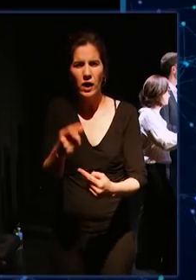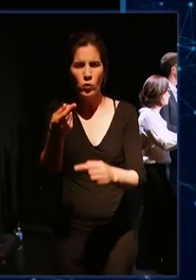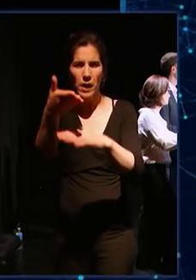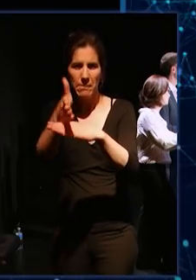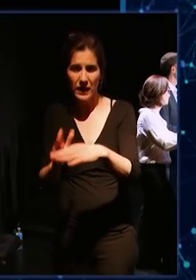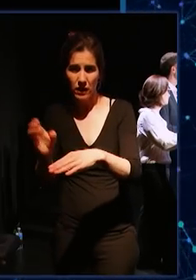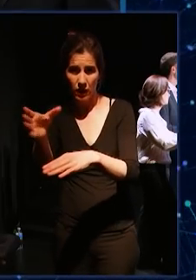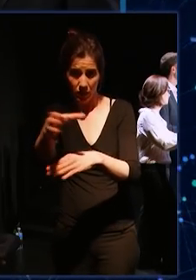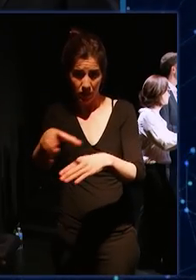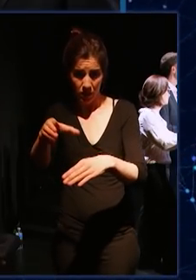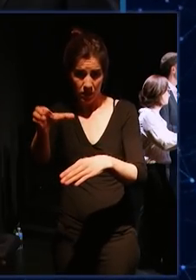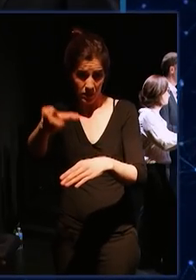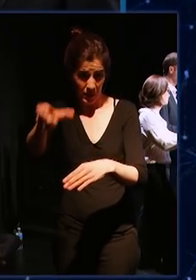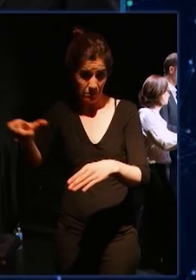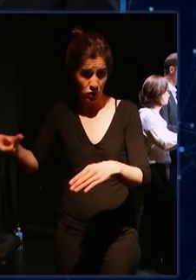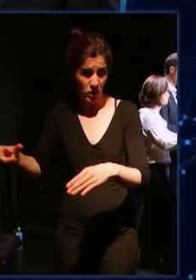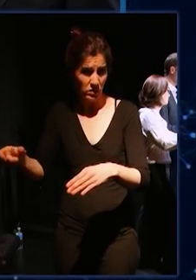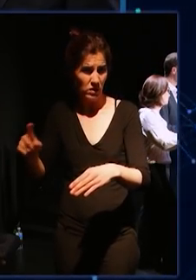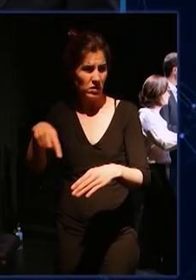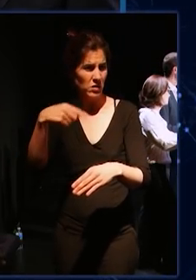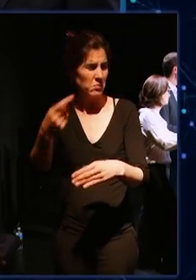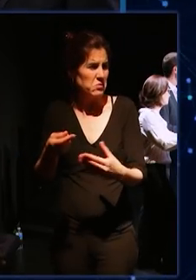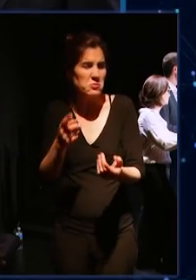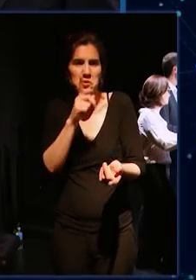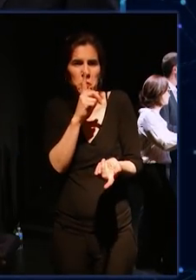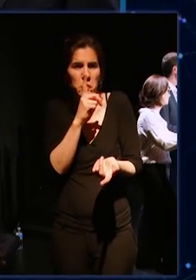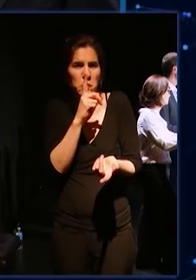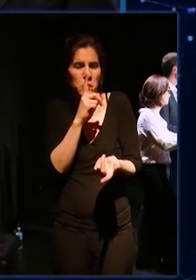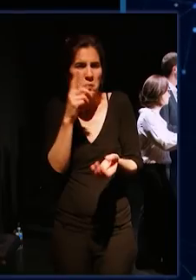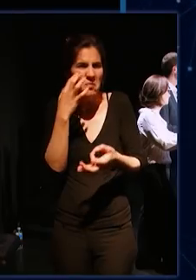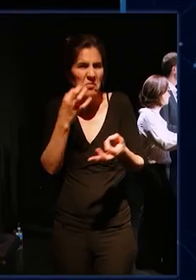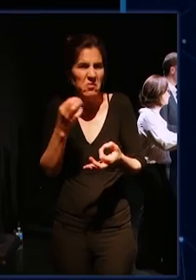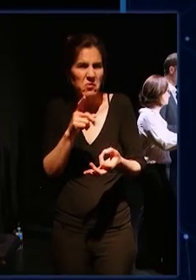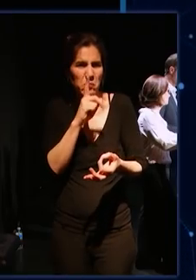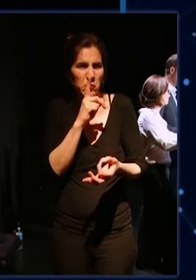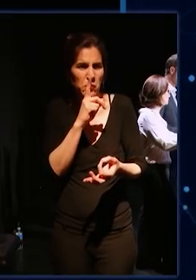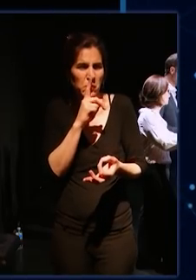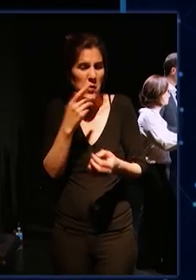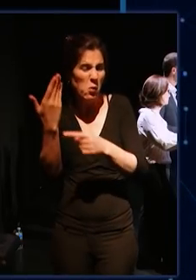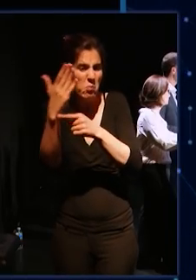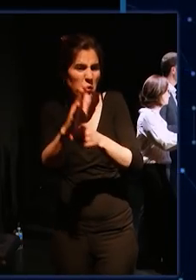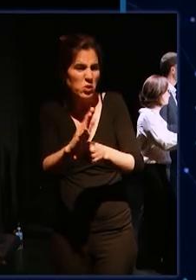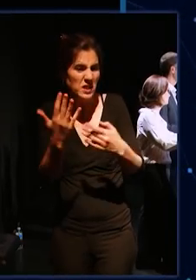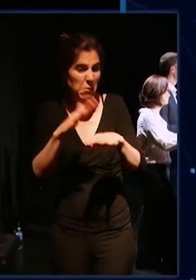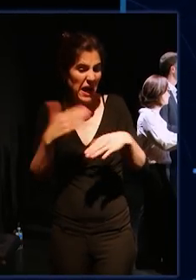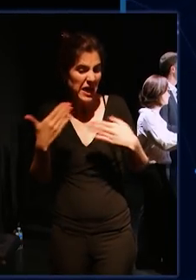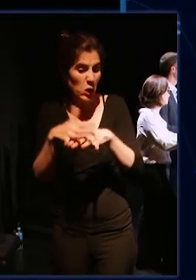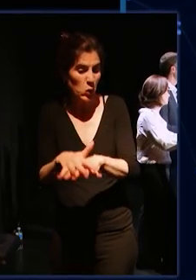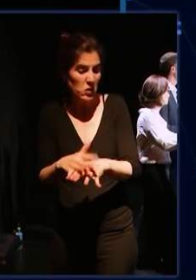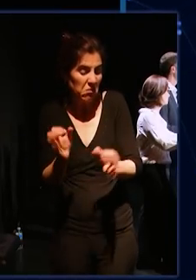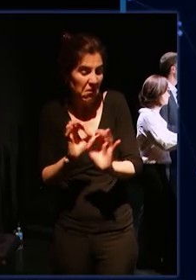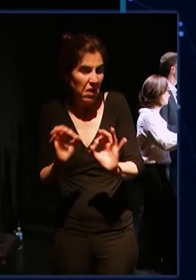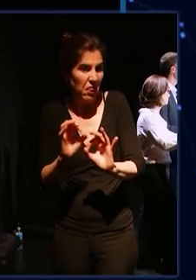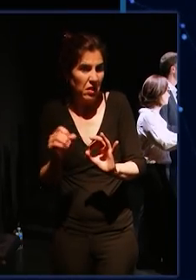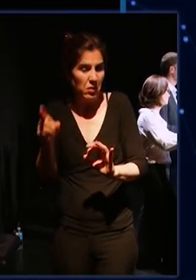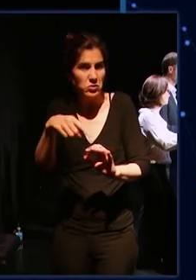partidos aquí presentes, no han hecho ni una sola alusión a este tema, ni han hecho ninguna propuesta inclusiva. Deben de estar muy